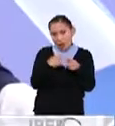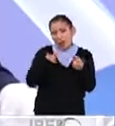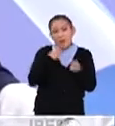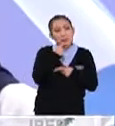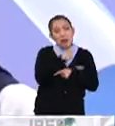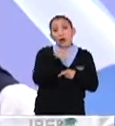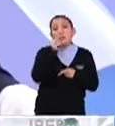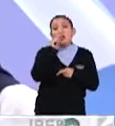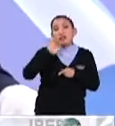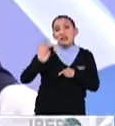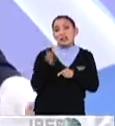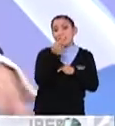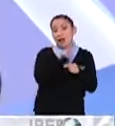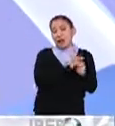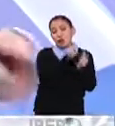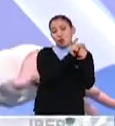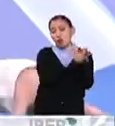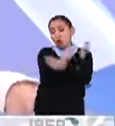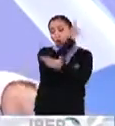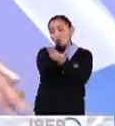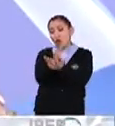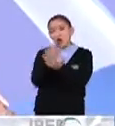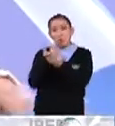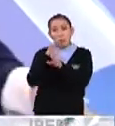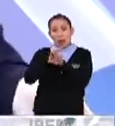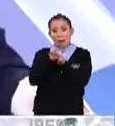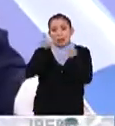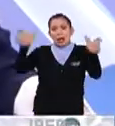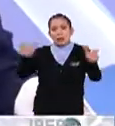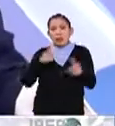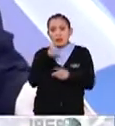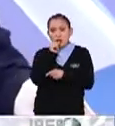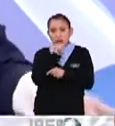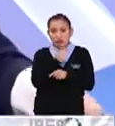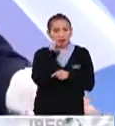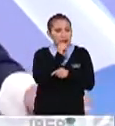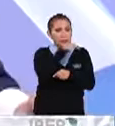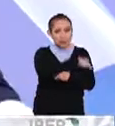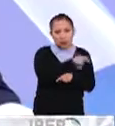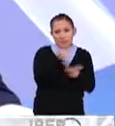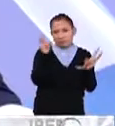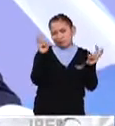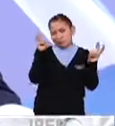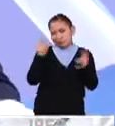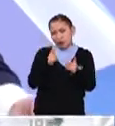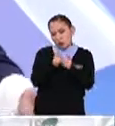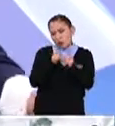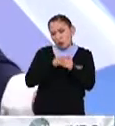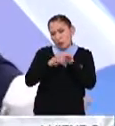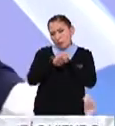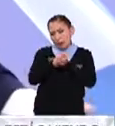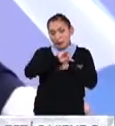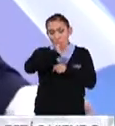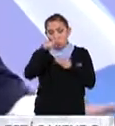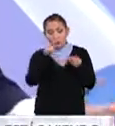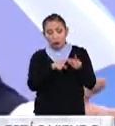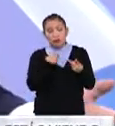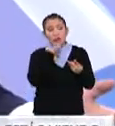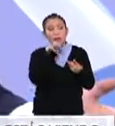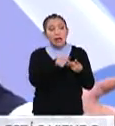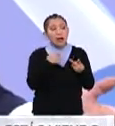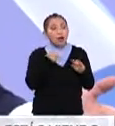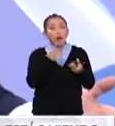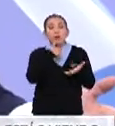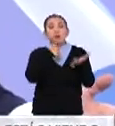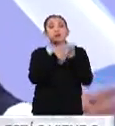mandar a la Policía Federal ahora sí que con un operativo mucho más grande de lo que acostumbra en este tipo de movimientos. Por el otro lado, también sacar